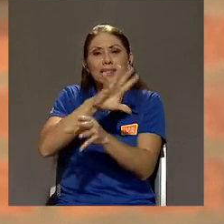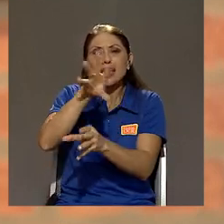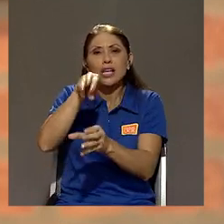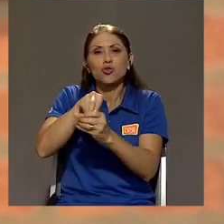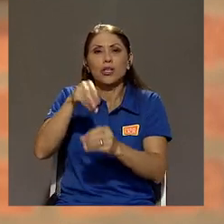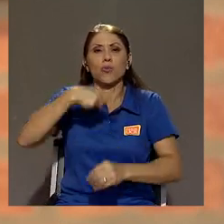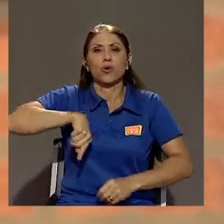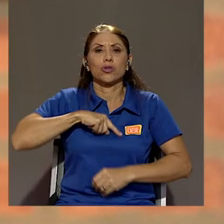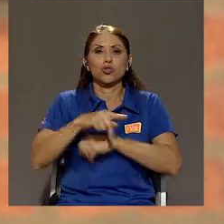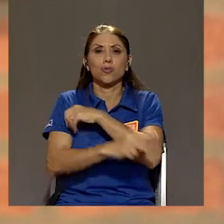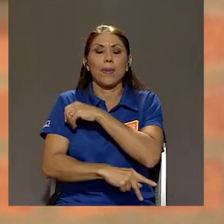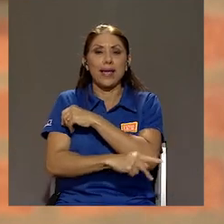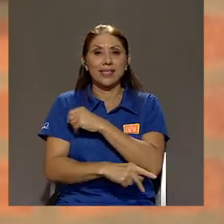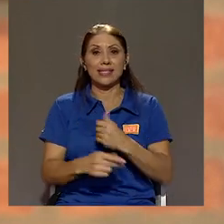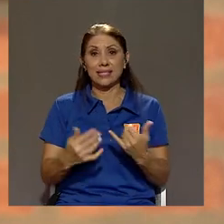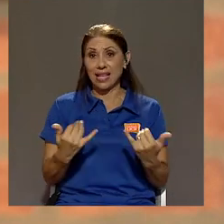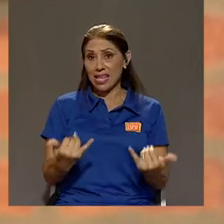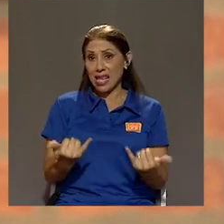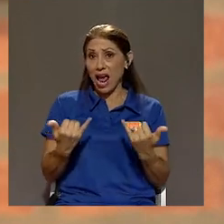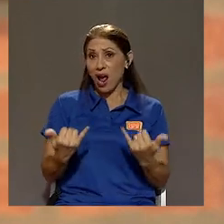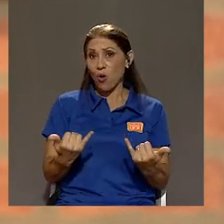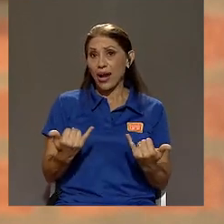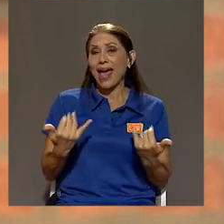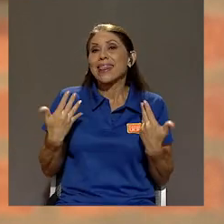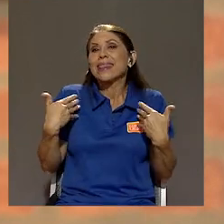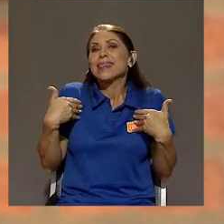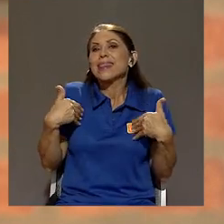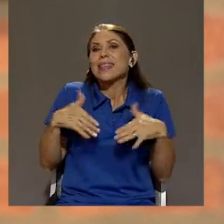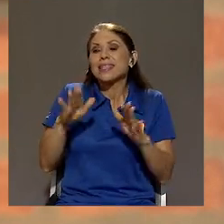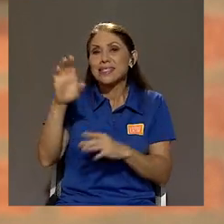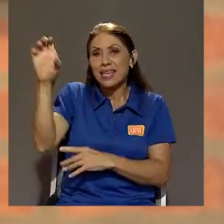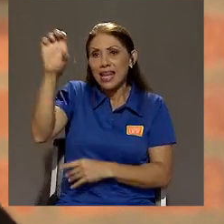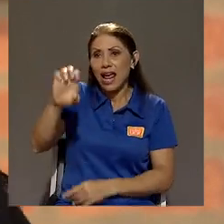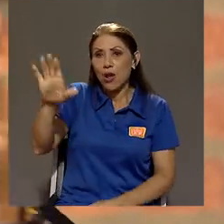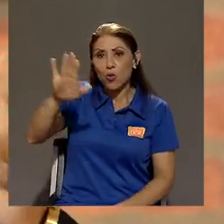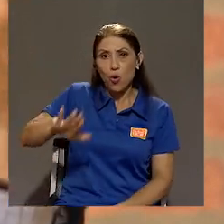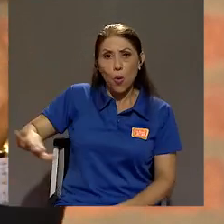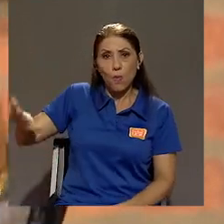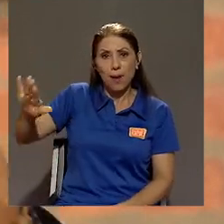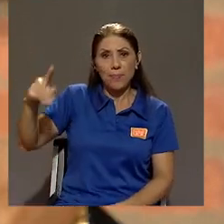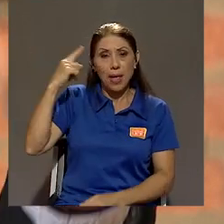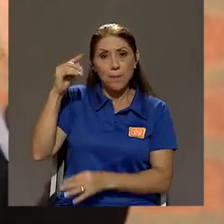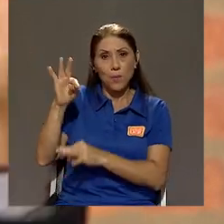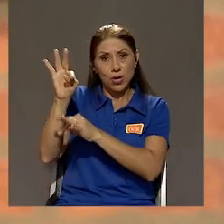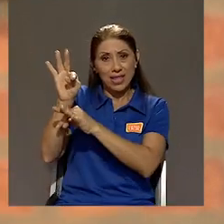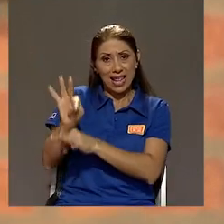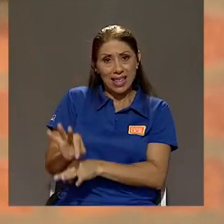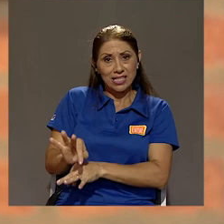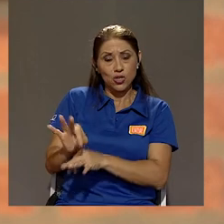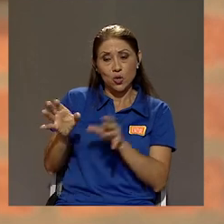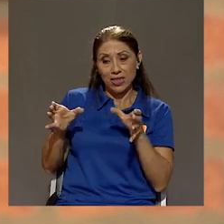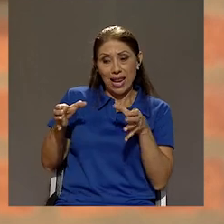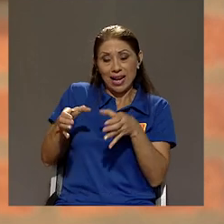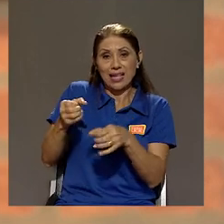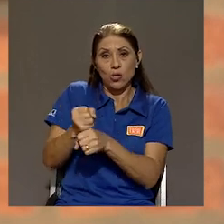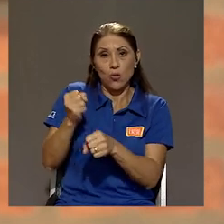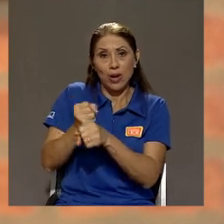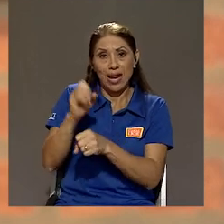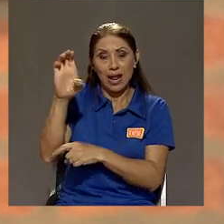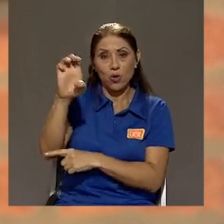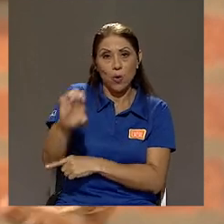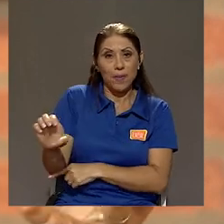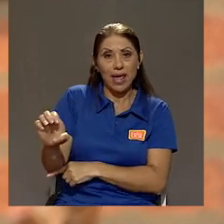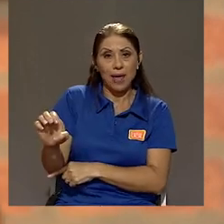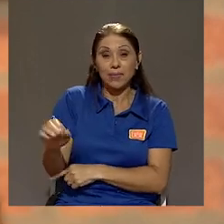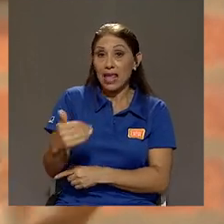en nuestros países. Y ahora, ni siquiera Europa, que es la que tiene, por la tradición de la clase obrera europea,